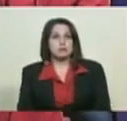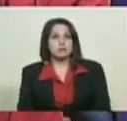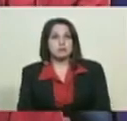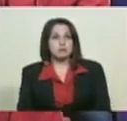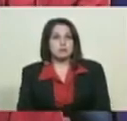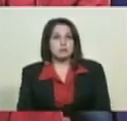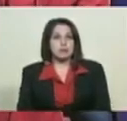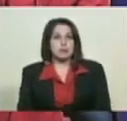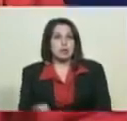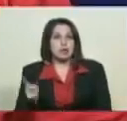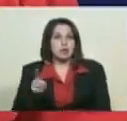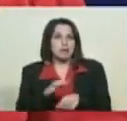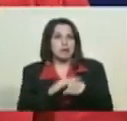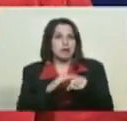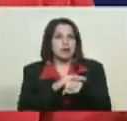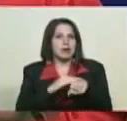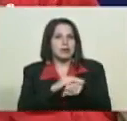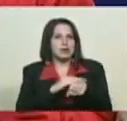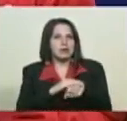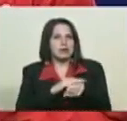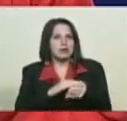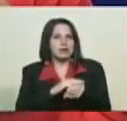Mira, perdón.